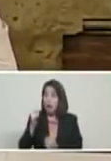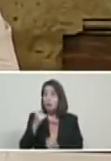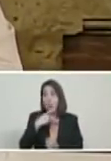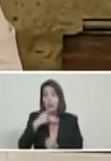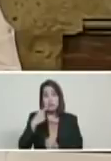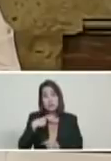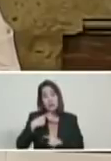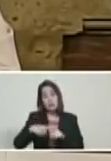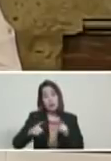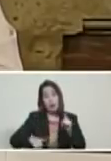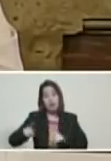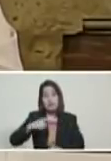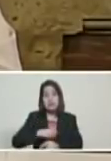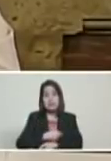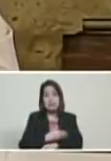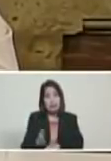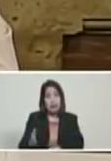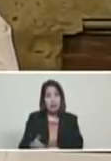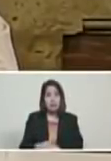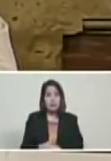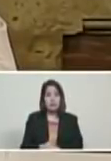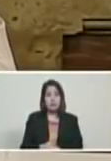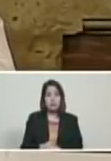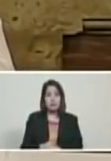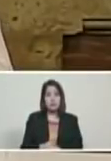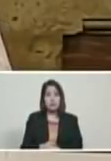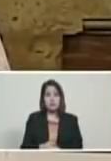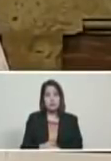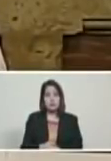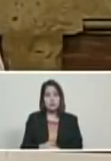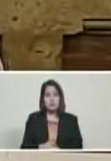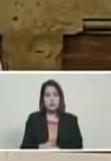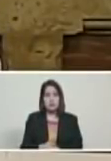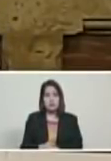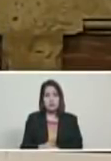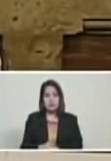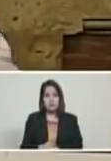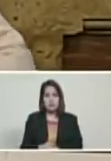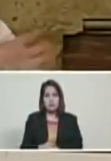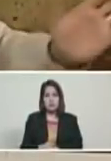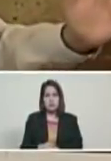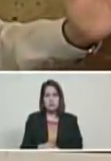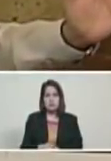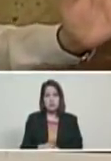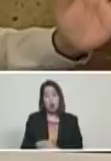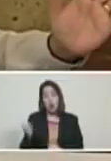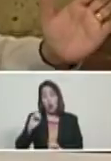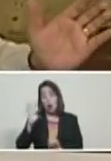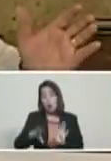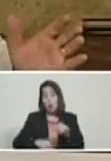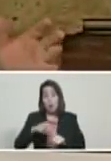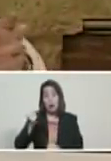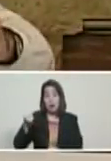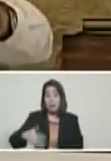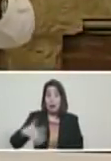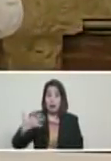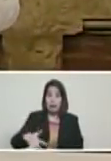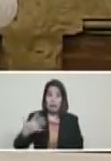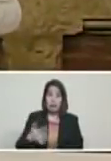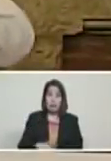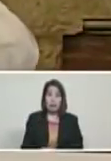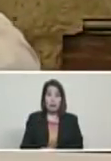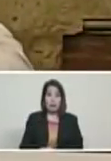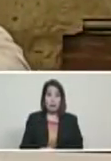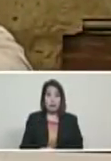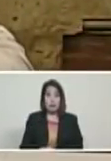veces se tarda más de lo normal. Y tenemos que comprarla a veces más cara, pues. Si una medicina